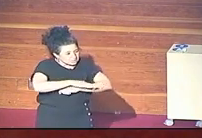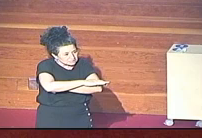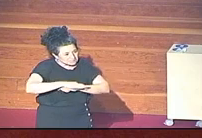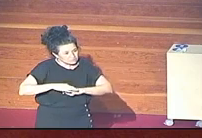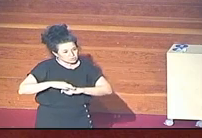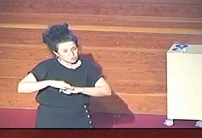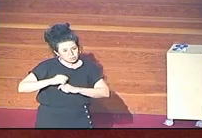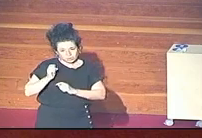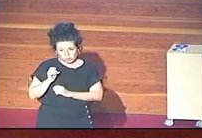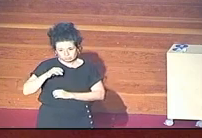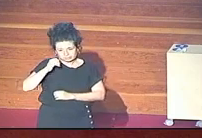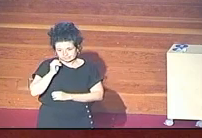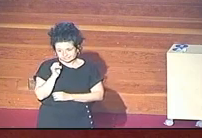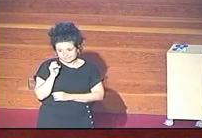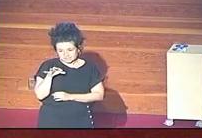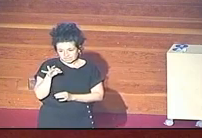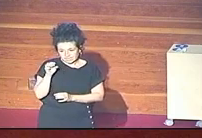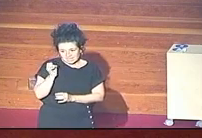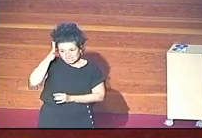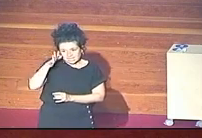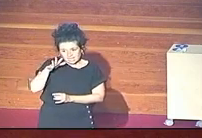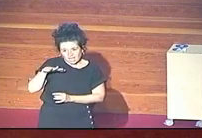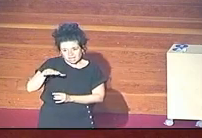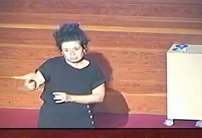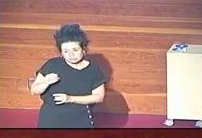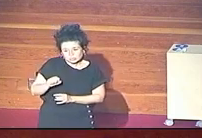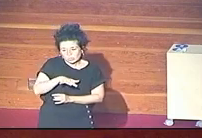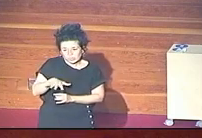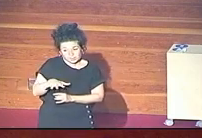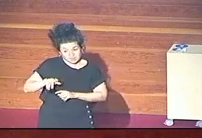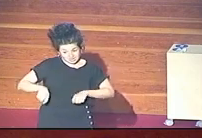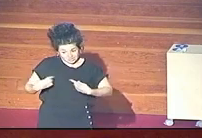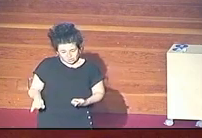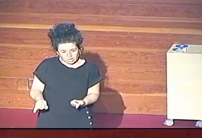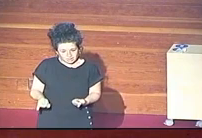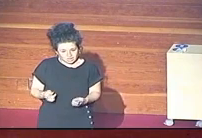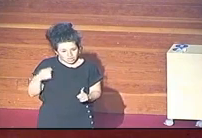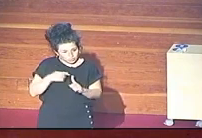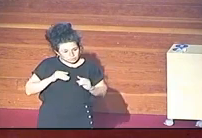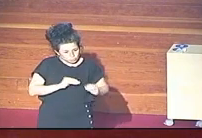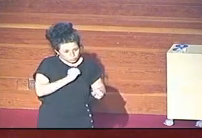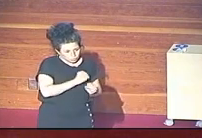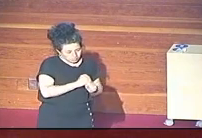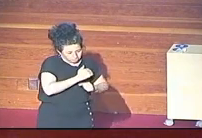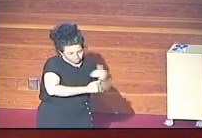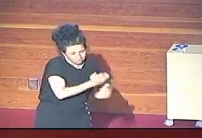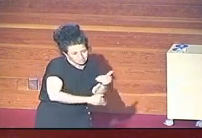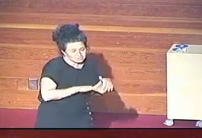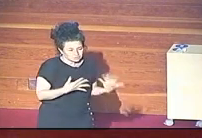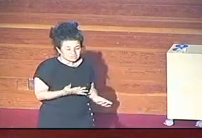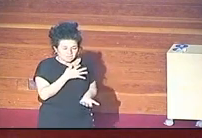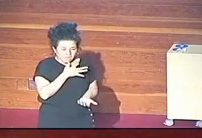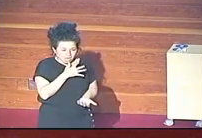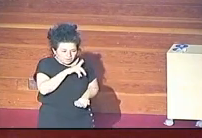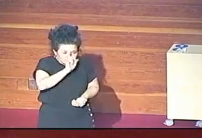para poner sus obras y para realizarlas y yo creo que ahora también le están dando pues pues como una